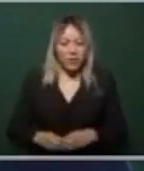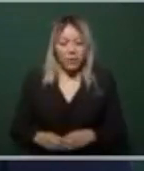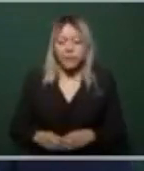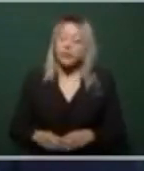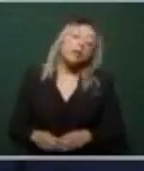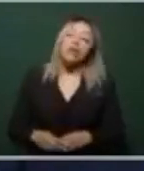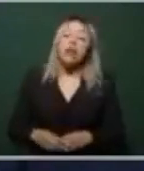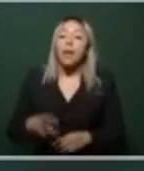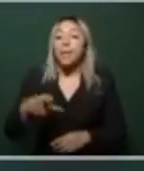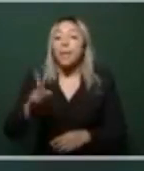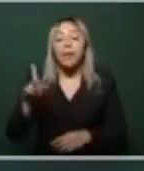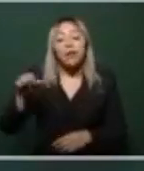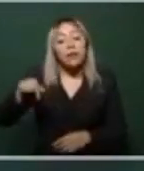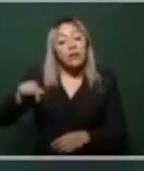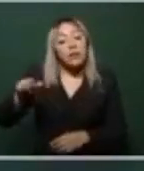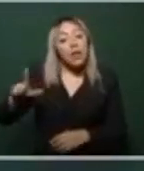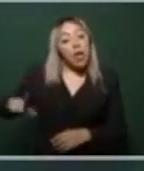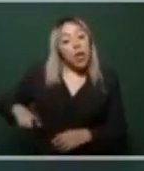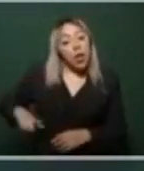Si la autoridad